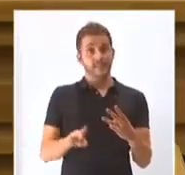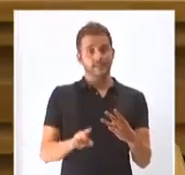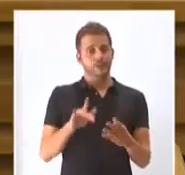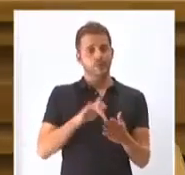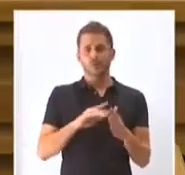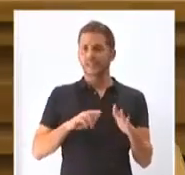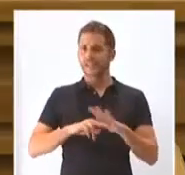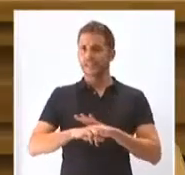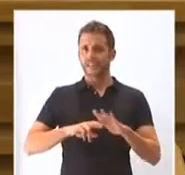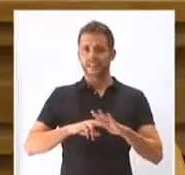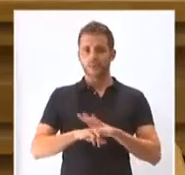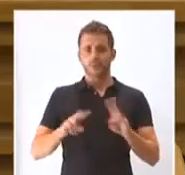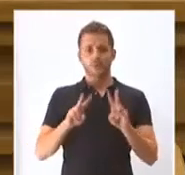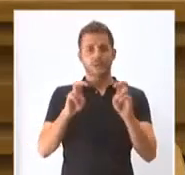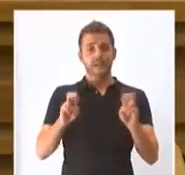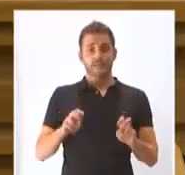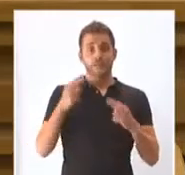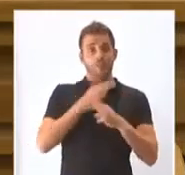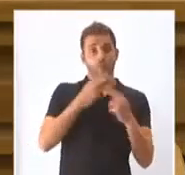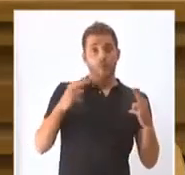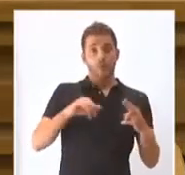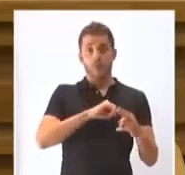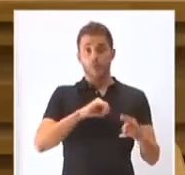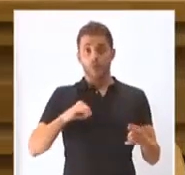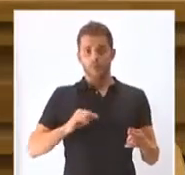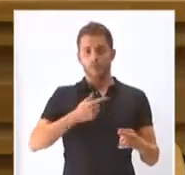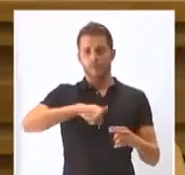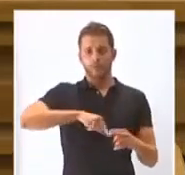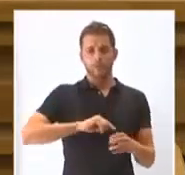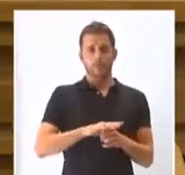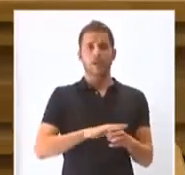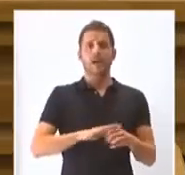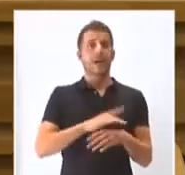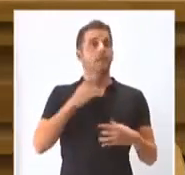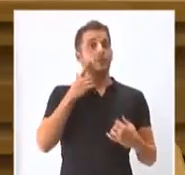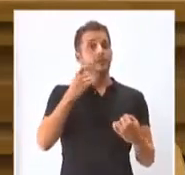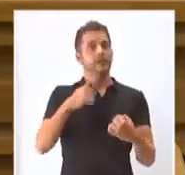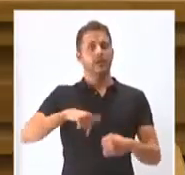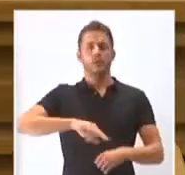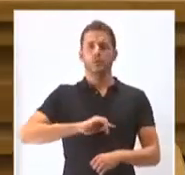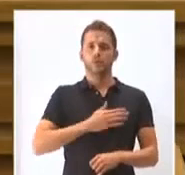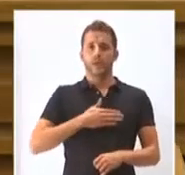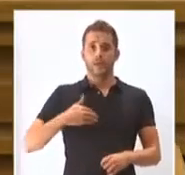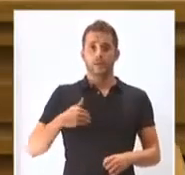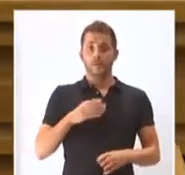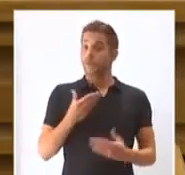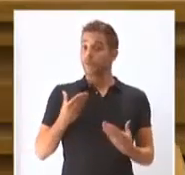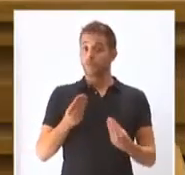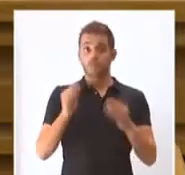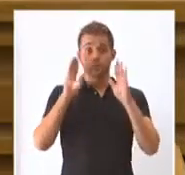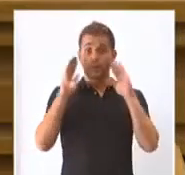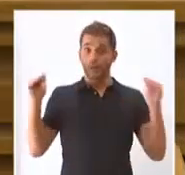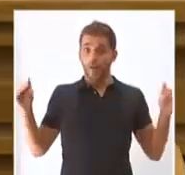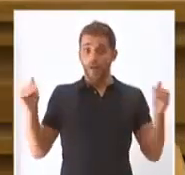que en términos públicos y también privados queremos tener en el ámbito de la sanidad pero que muchos van dirigidos a las enfermedades más